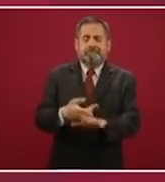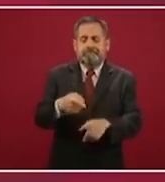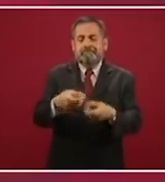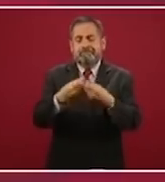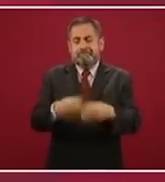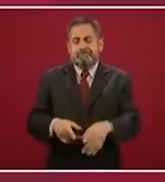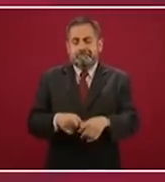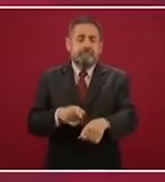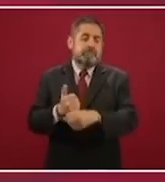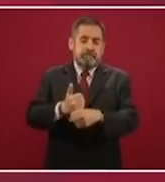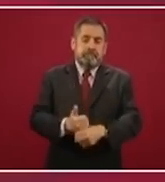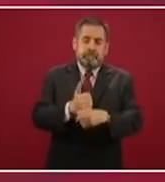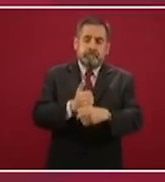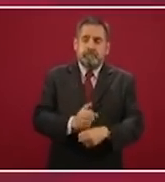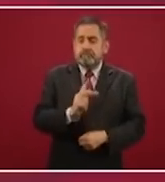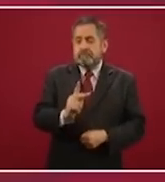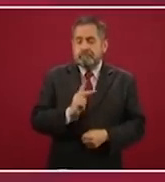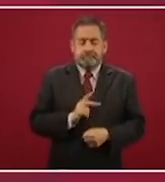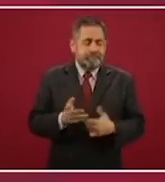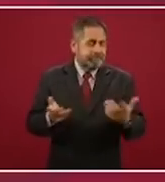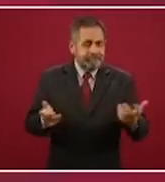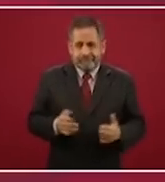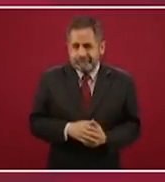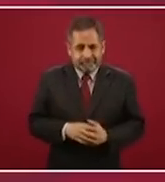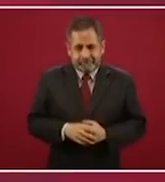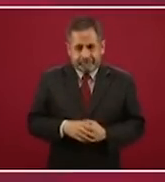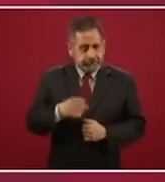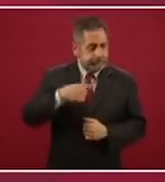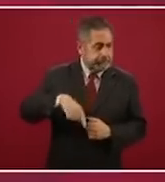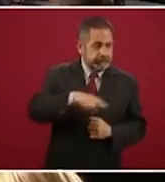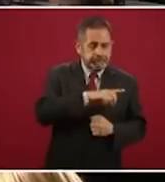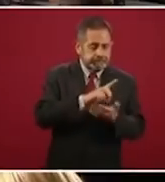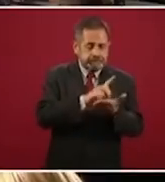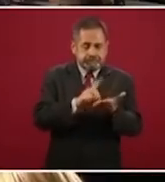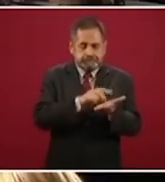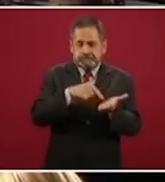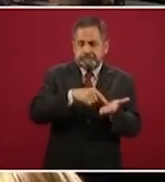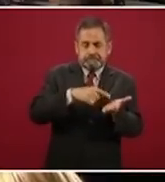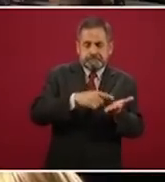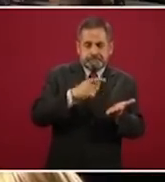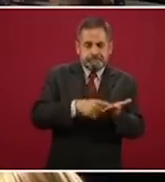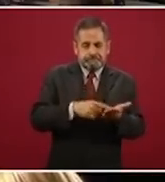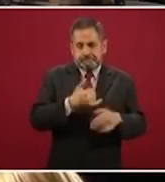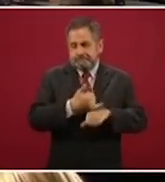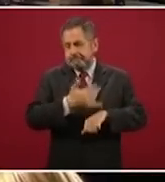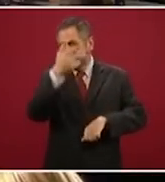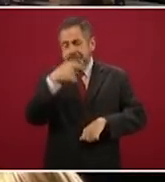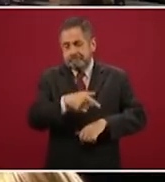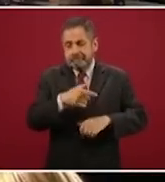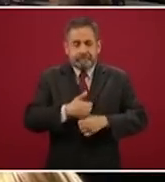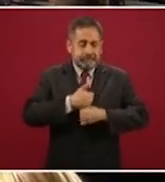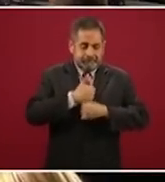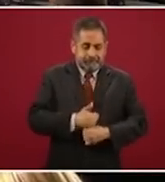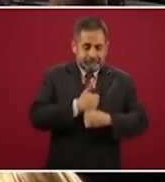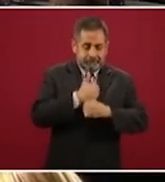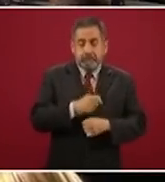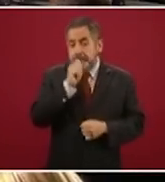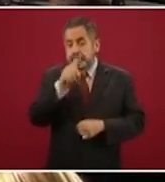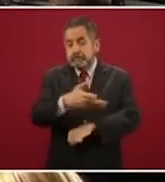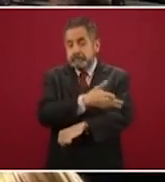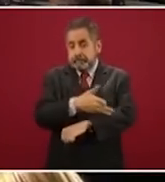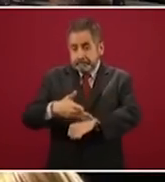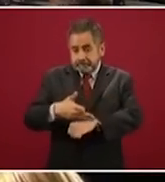de el consumo de las drogas, y el sufrimiento de las